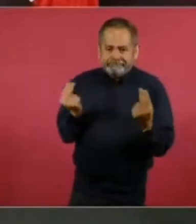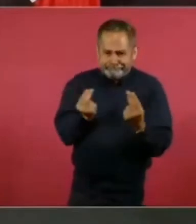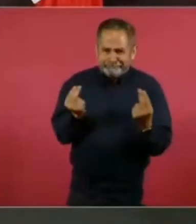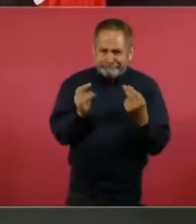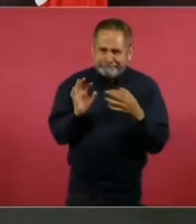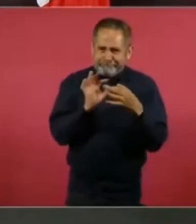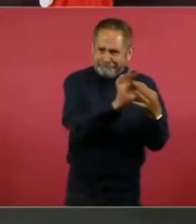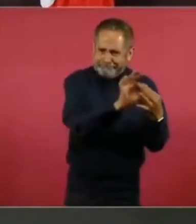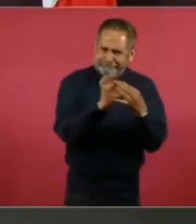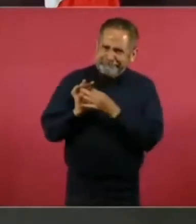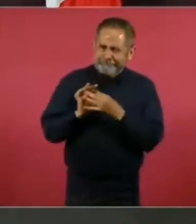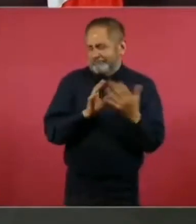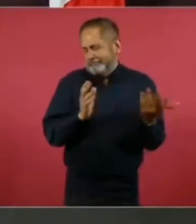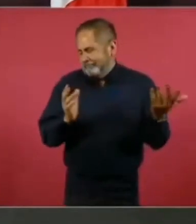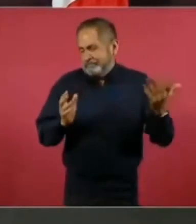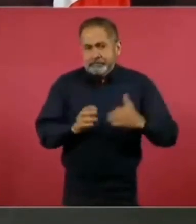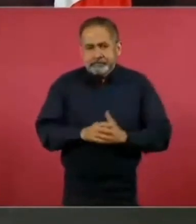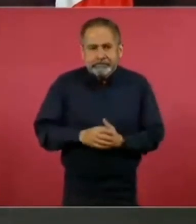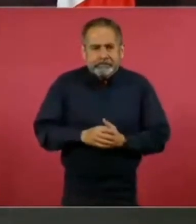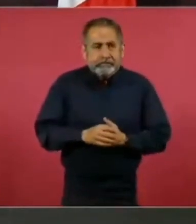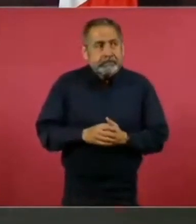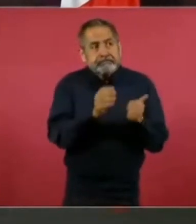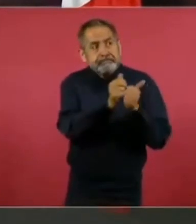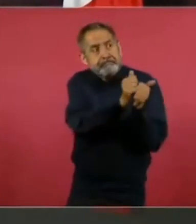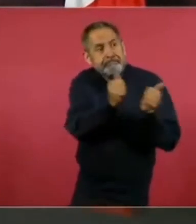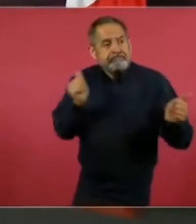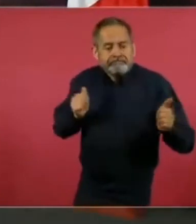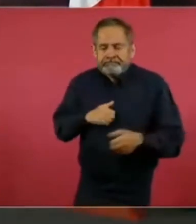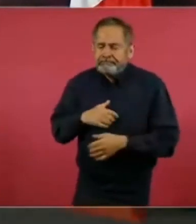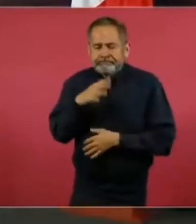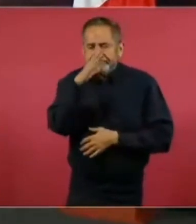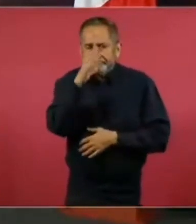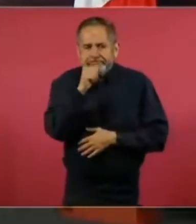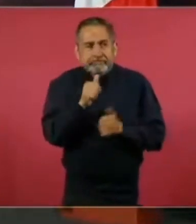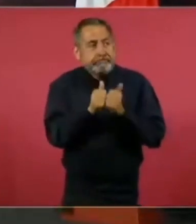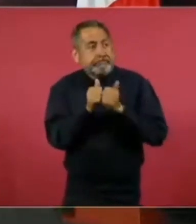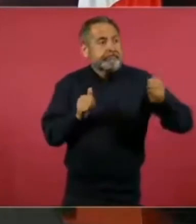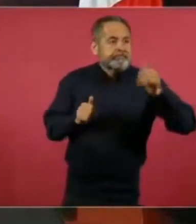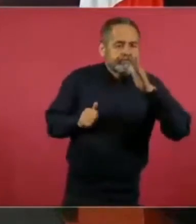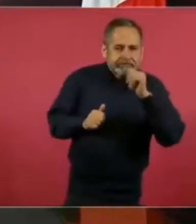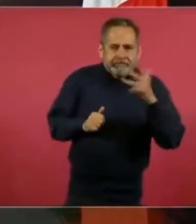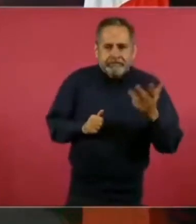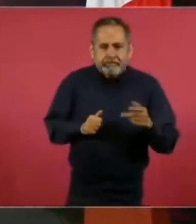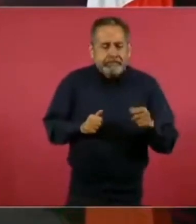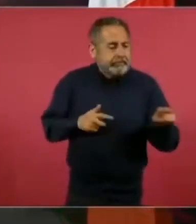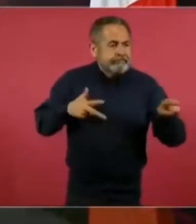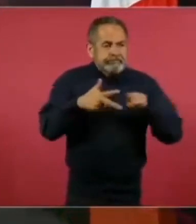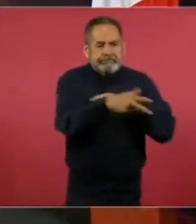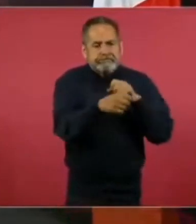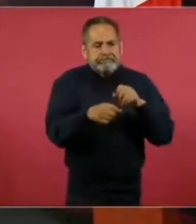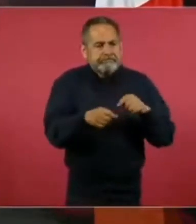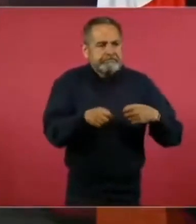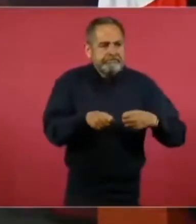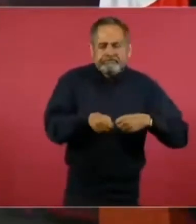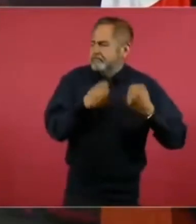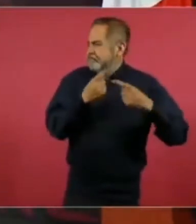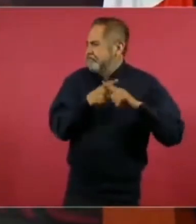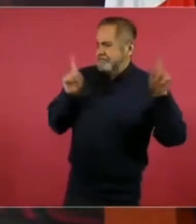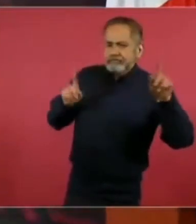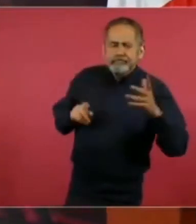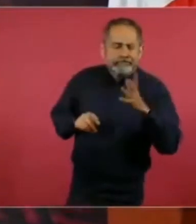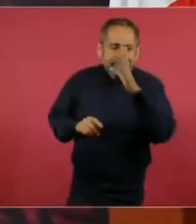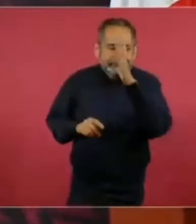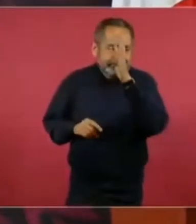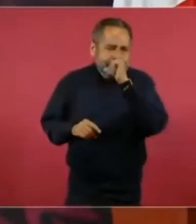Ya no sería posible una ruptura en las relaciones